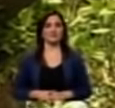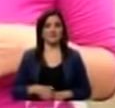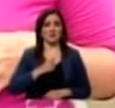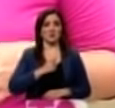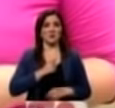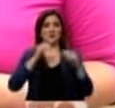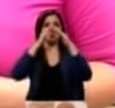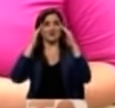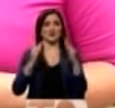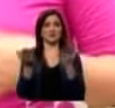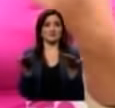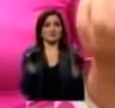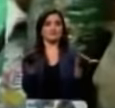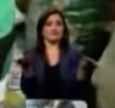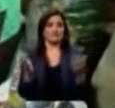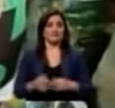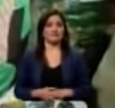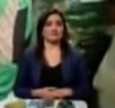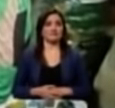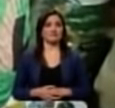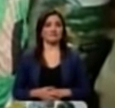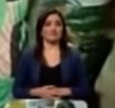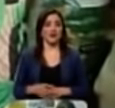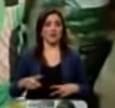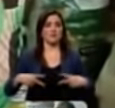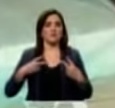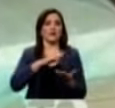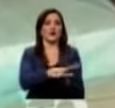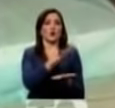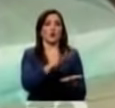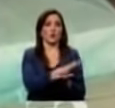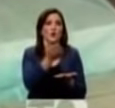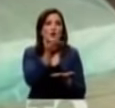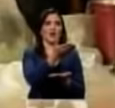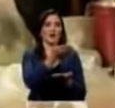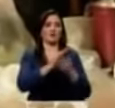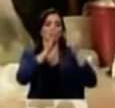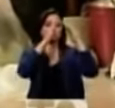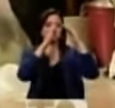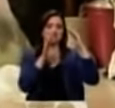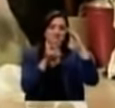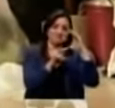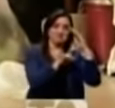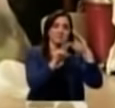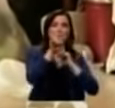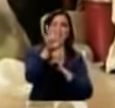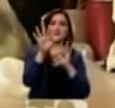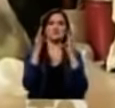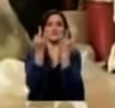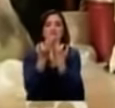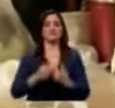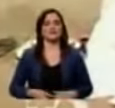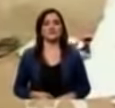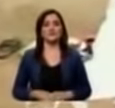nuestras casas. Ahora Sofía, al igual que Karina y su familia, viven en una escuela comunal declarada albergue junto a otras 25